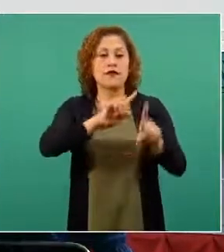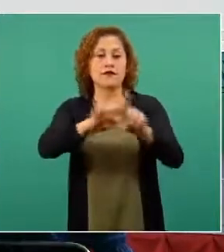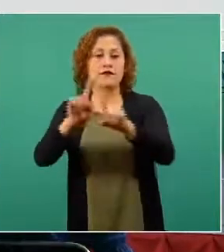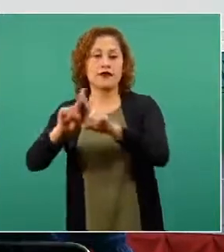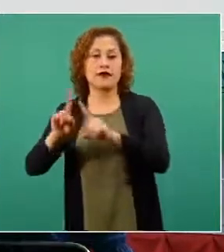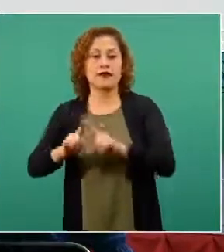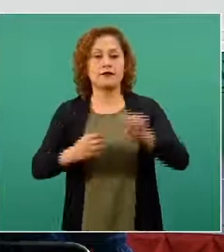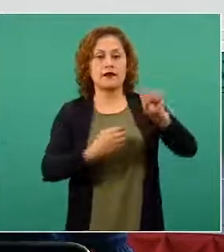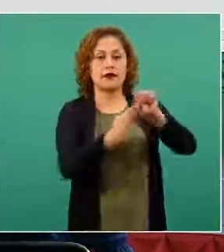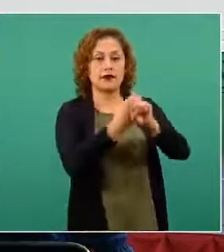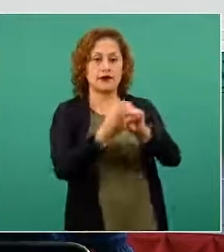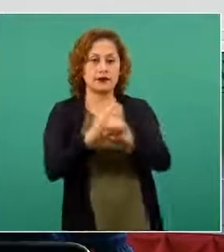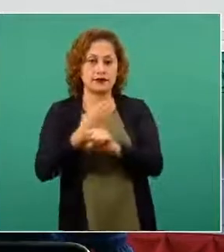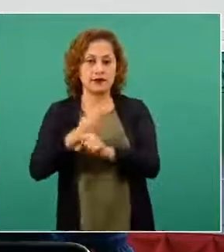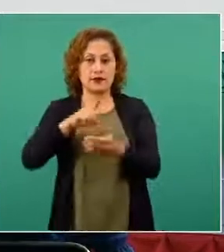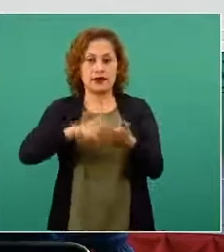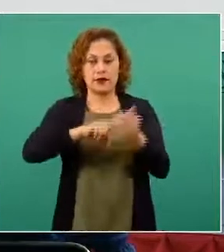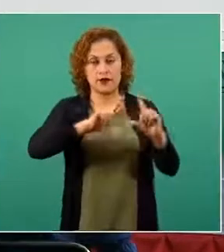de la República